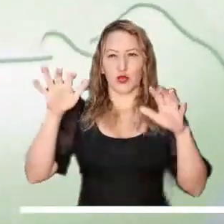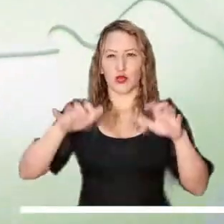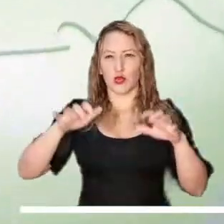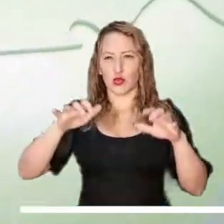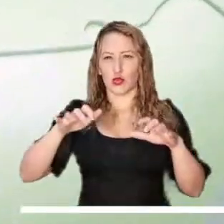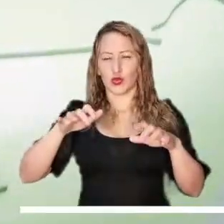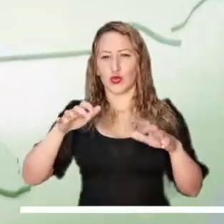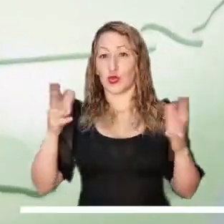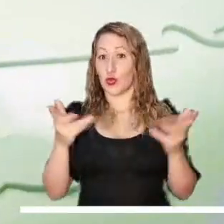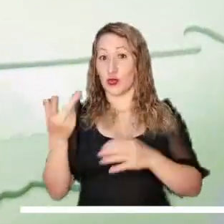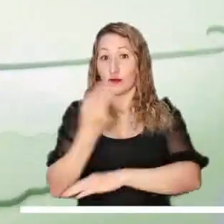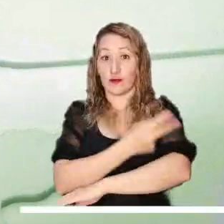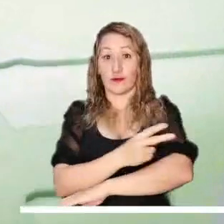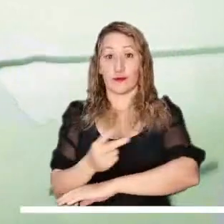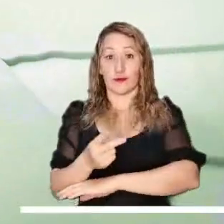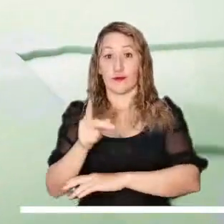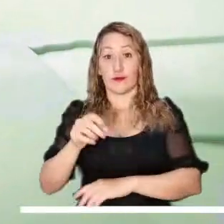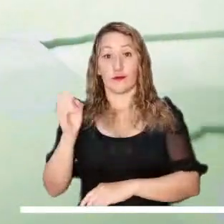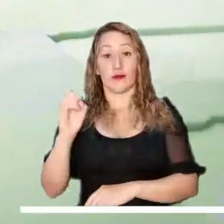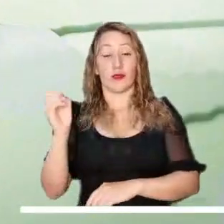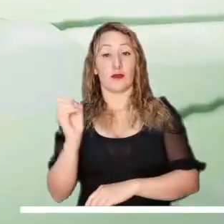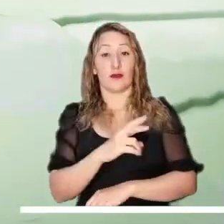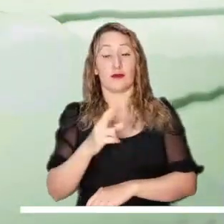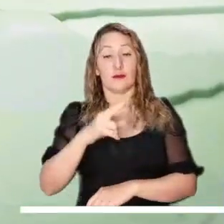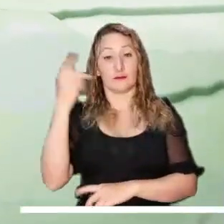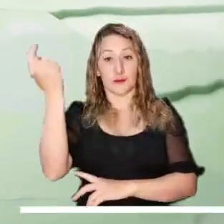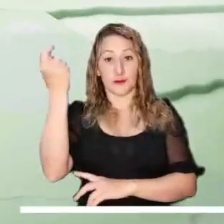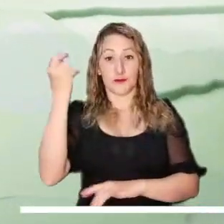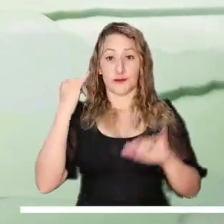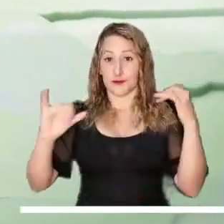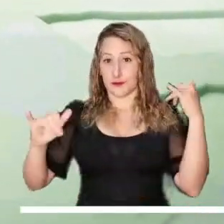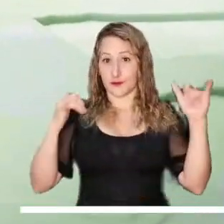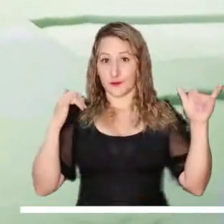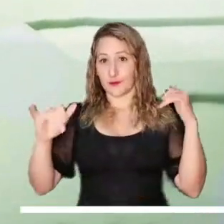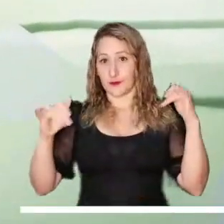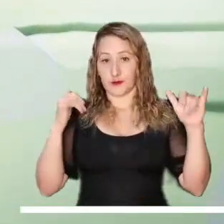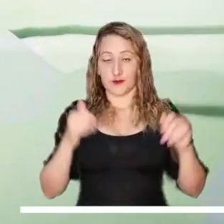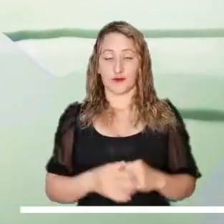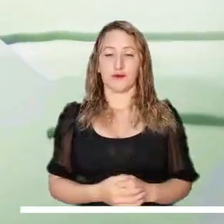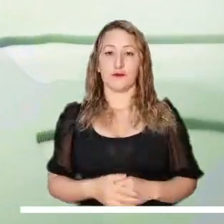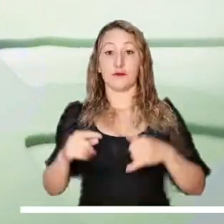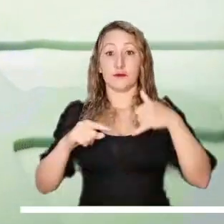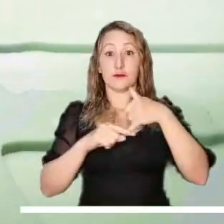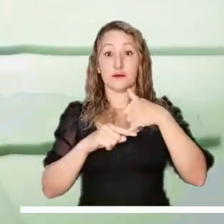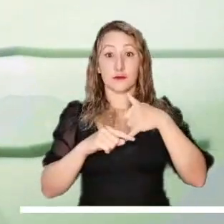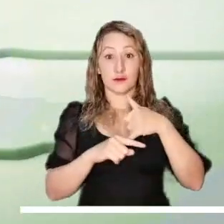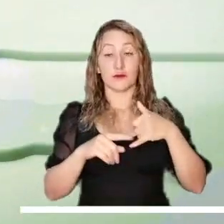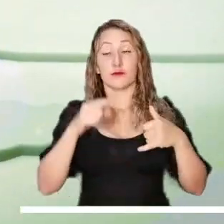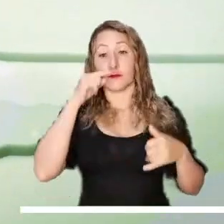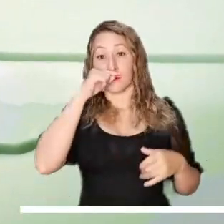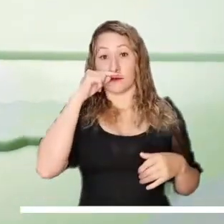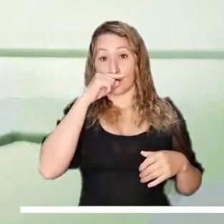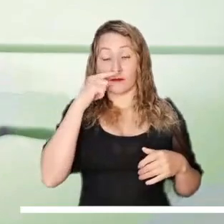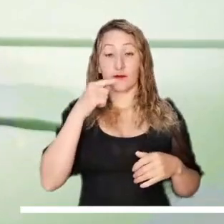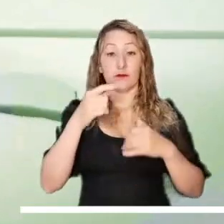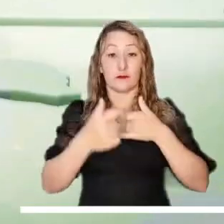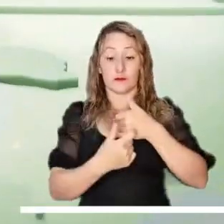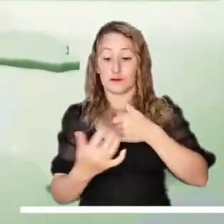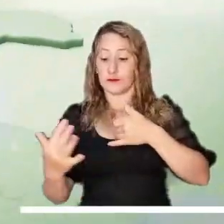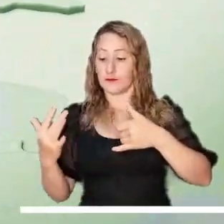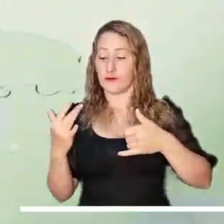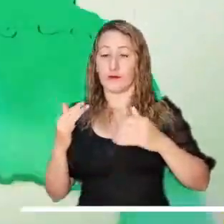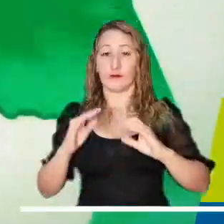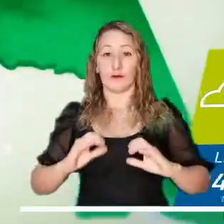esporádicas. Visitemos ahora los llanos orientales, donde los pronósticos anuncian lluvias ocasionales en Vichada y el oriente de Meta y